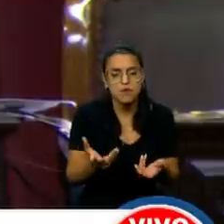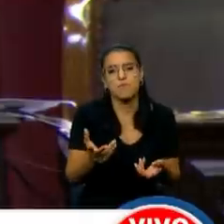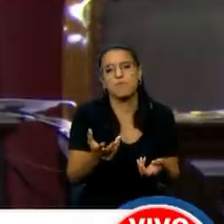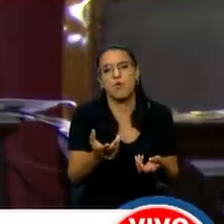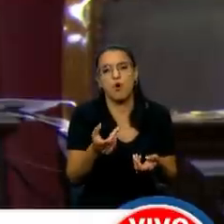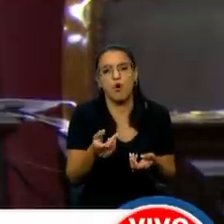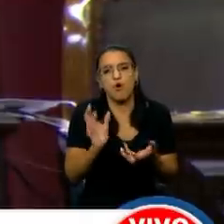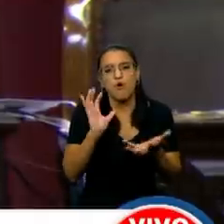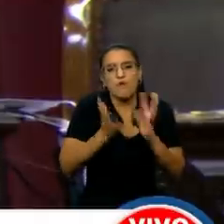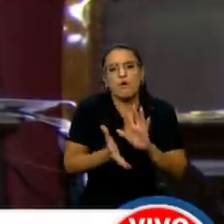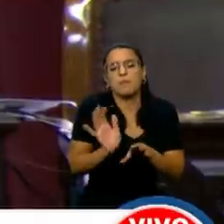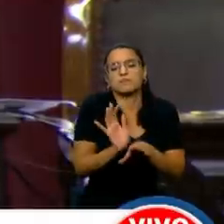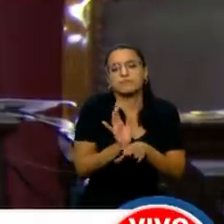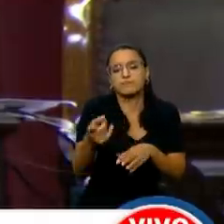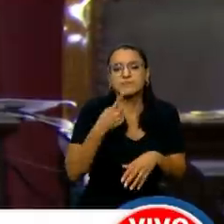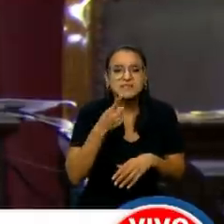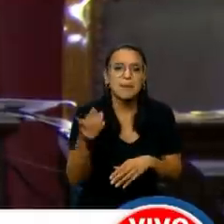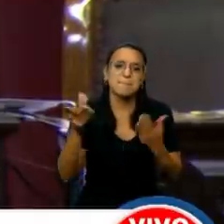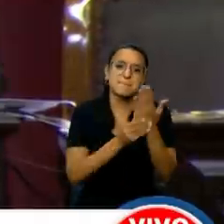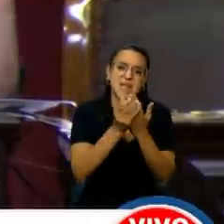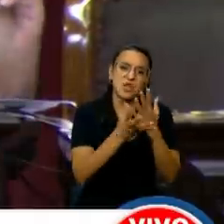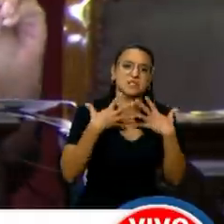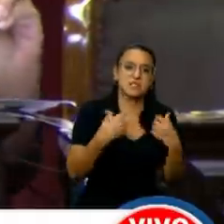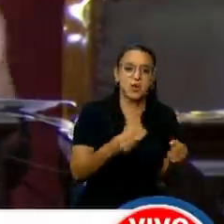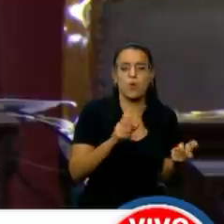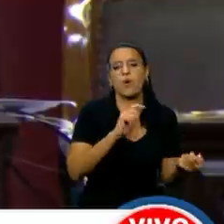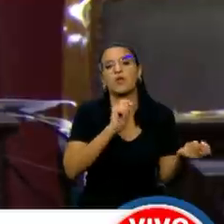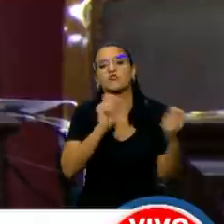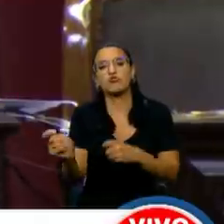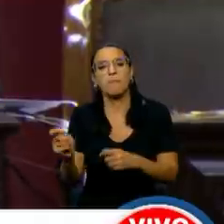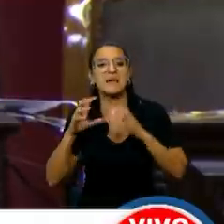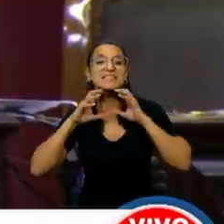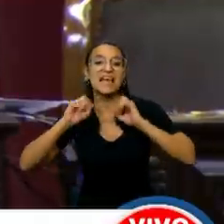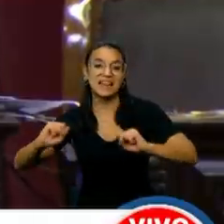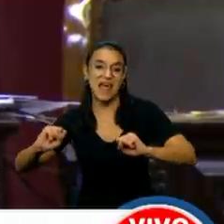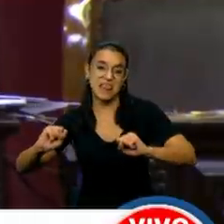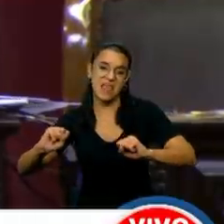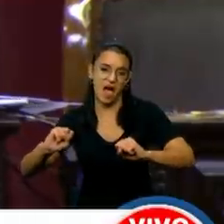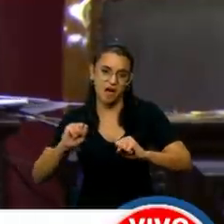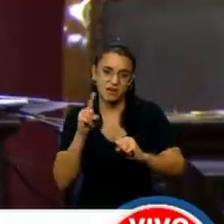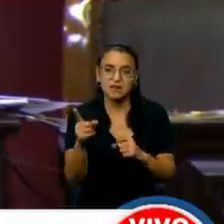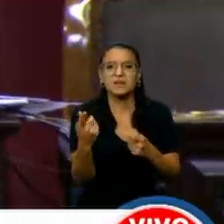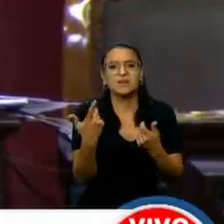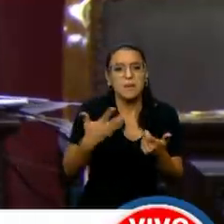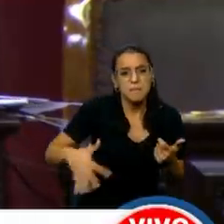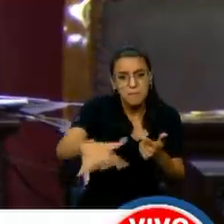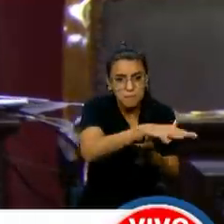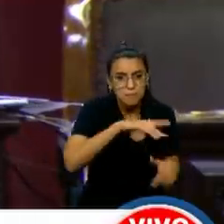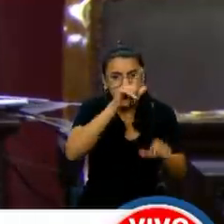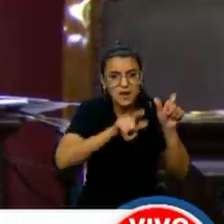manera simbólica nombrando al ministerio de salud llevándolo a secretaría la verdad que el costo del pueblo argentino